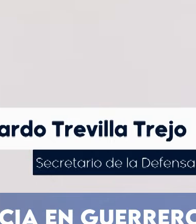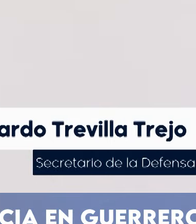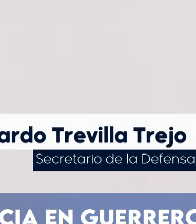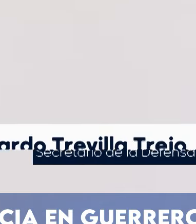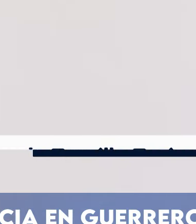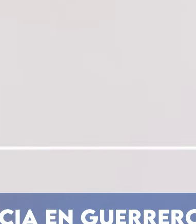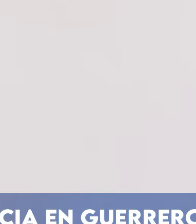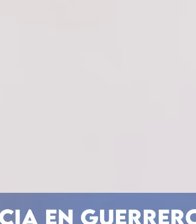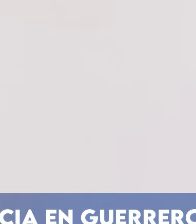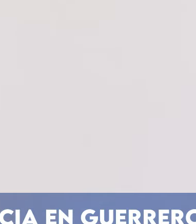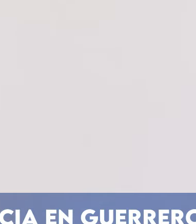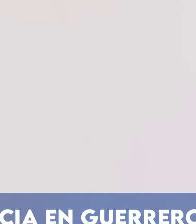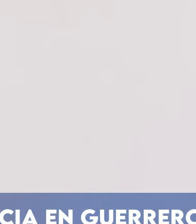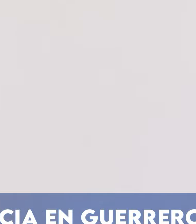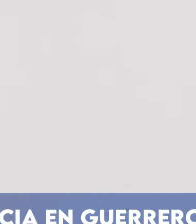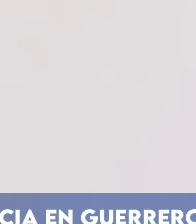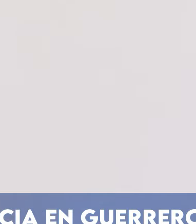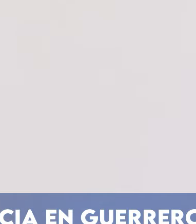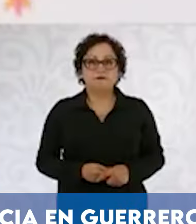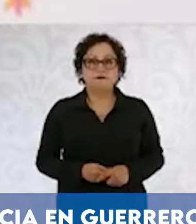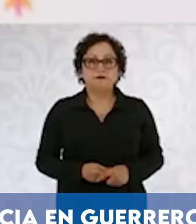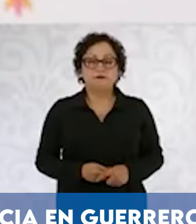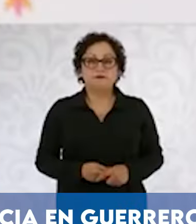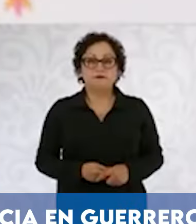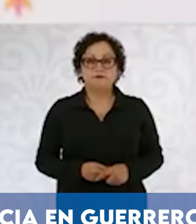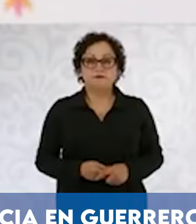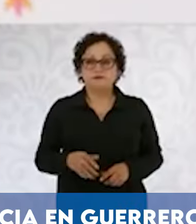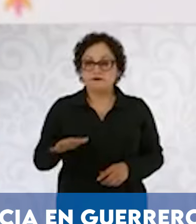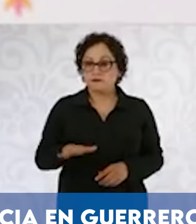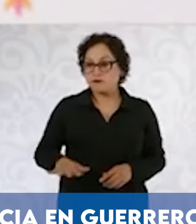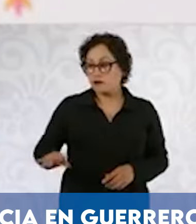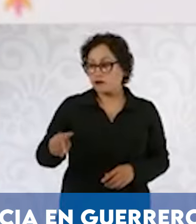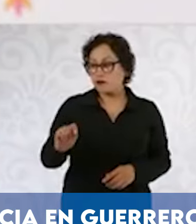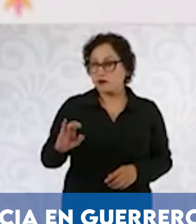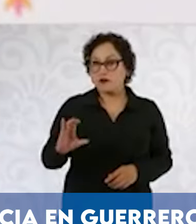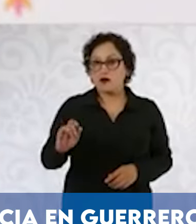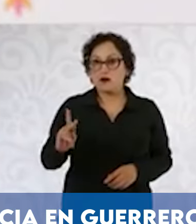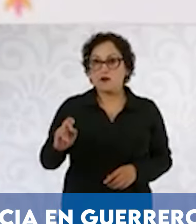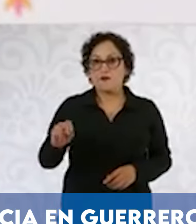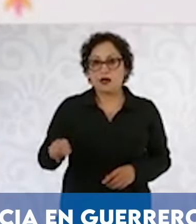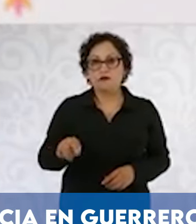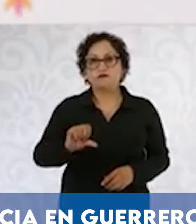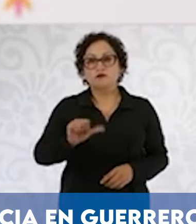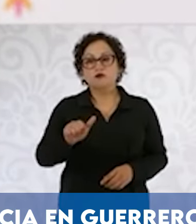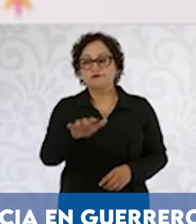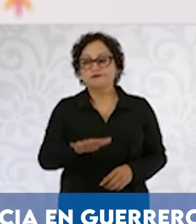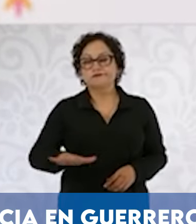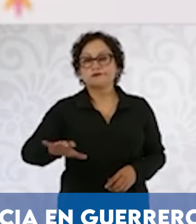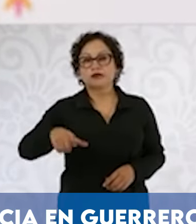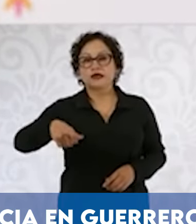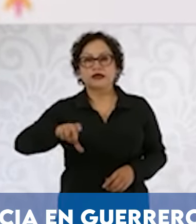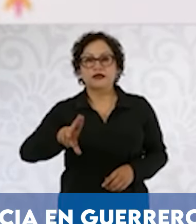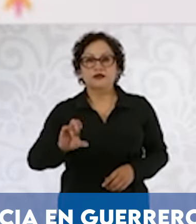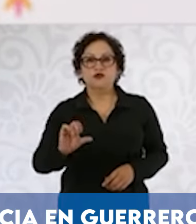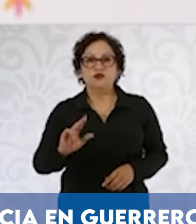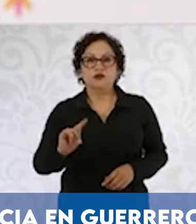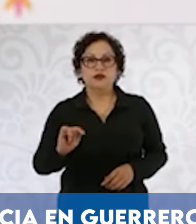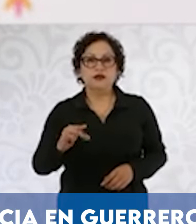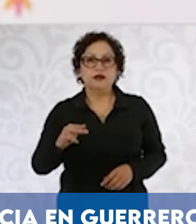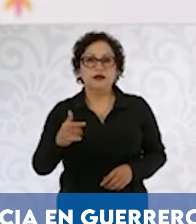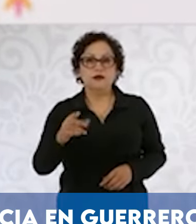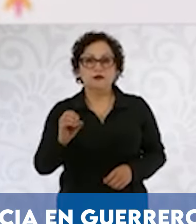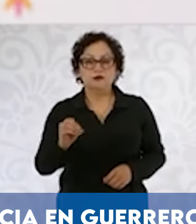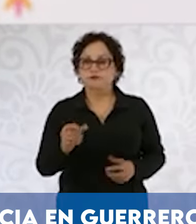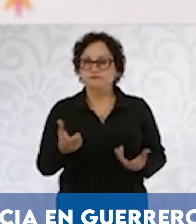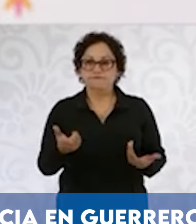área de Tecpan otra en el área de Quechultenango Y por supuesto en correlación con la